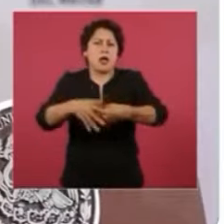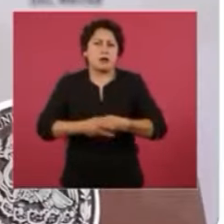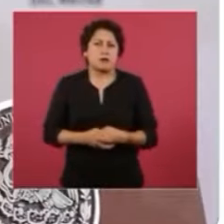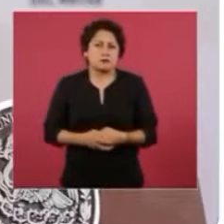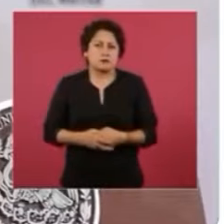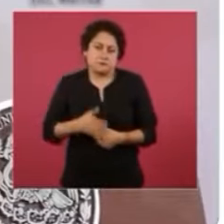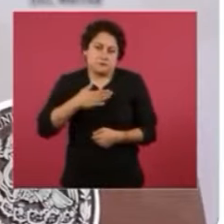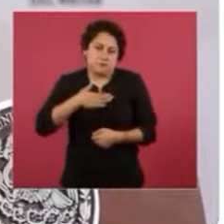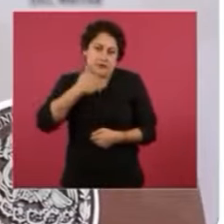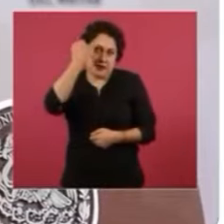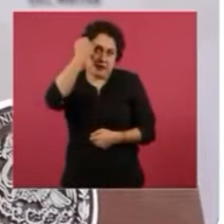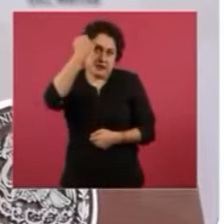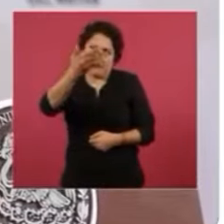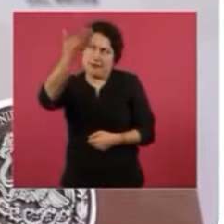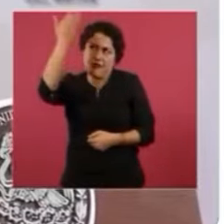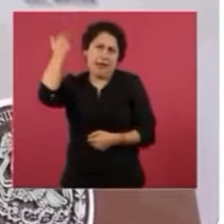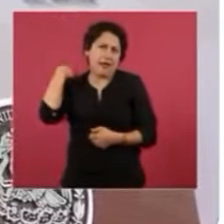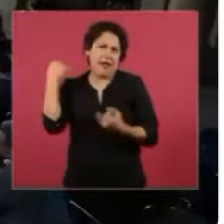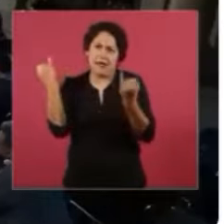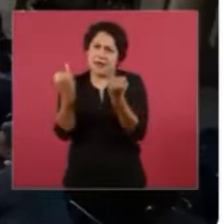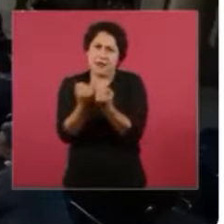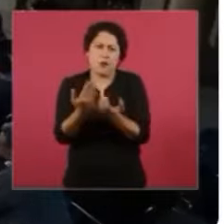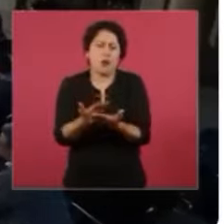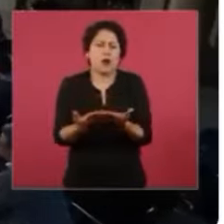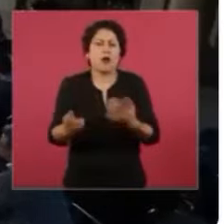ni al poder ni al dinero